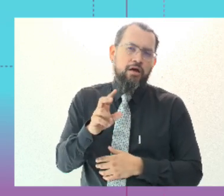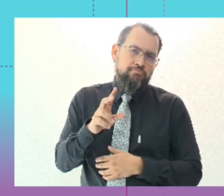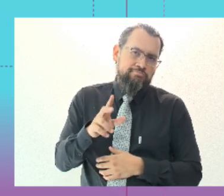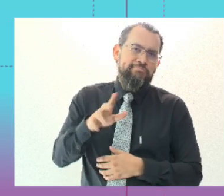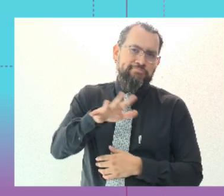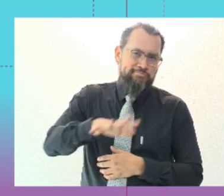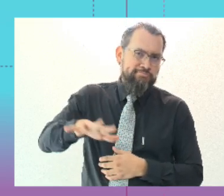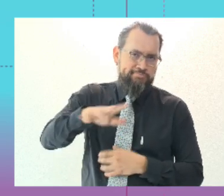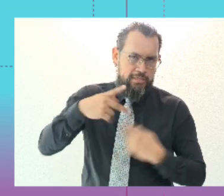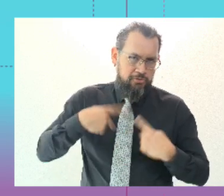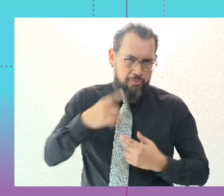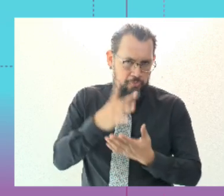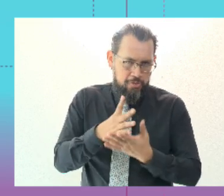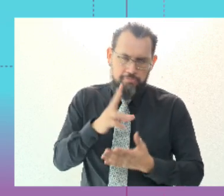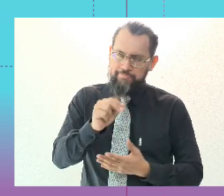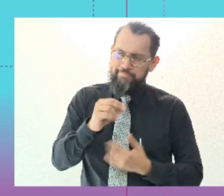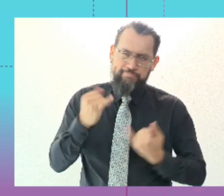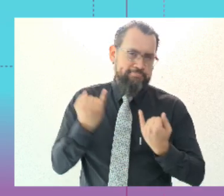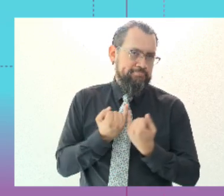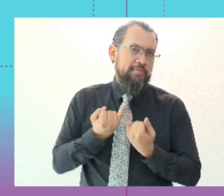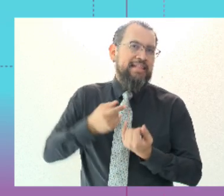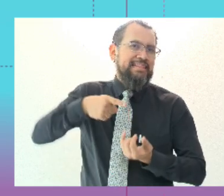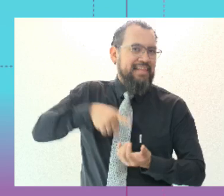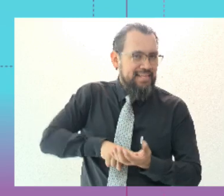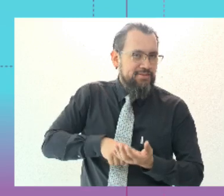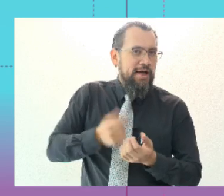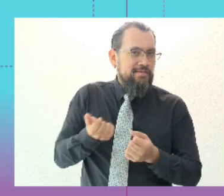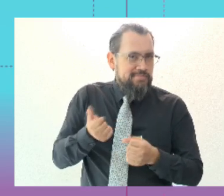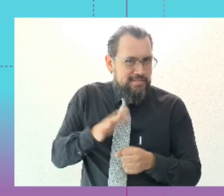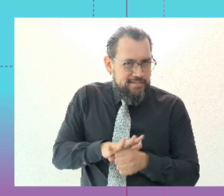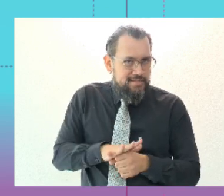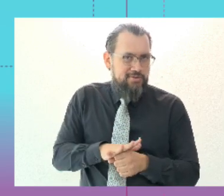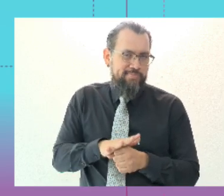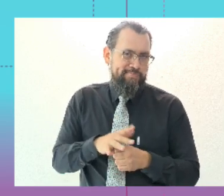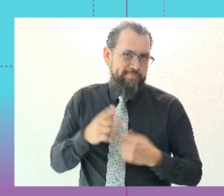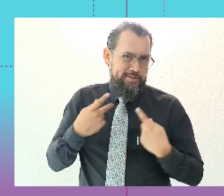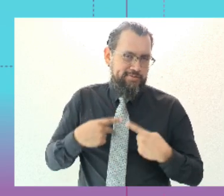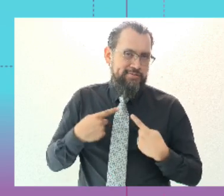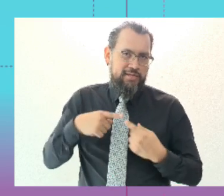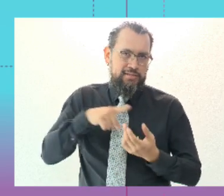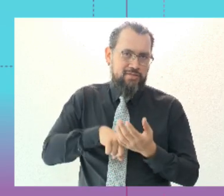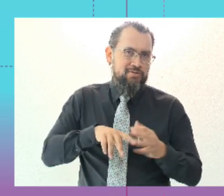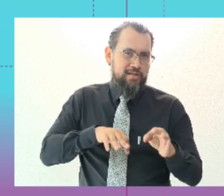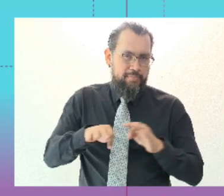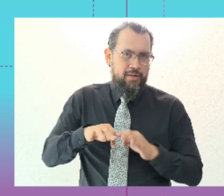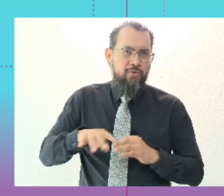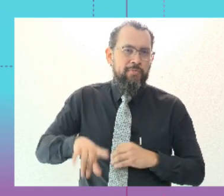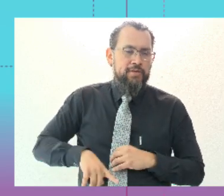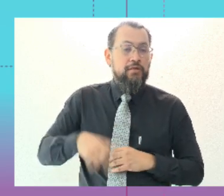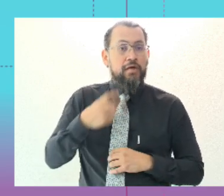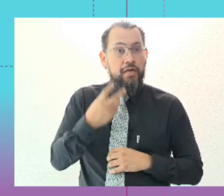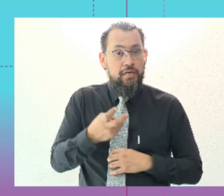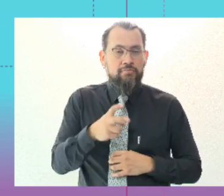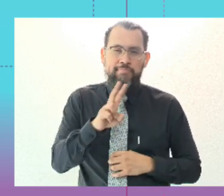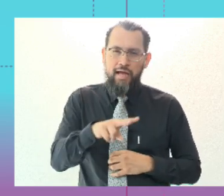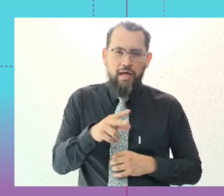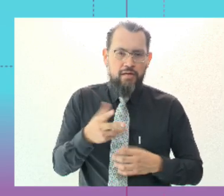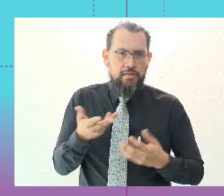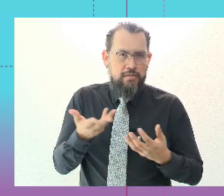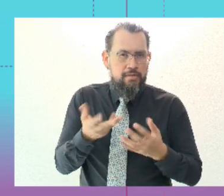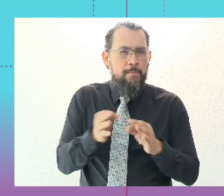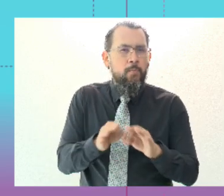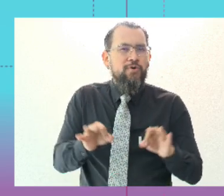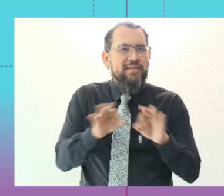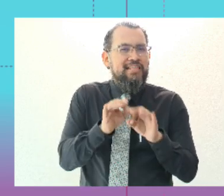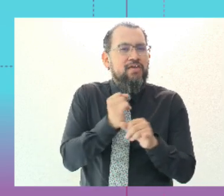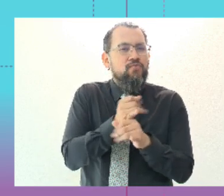administración pública. Por eso es tan importante que el tema de toma de decisiones y de la veracidad de la información, pues estén